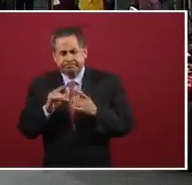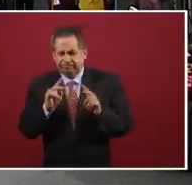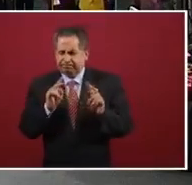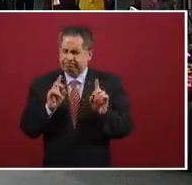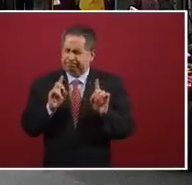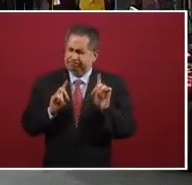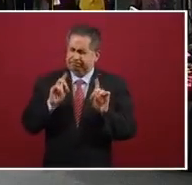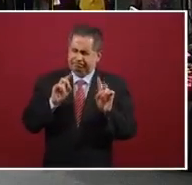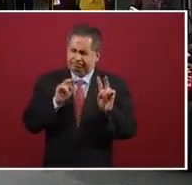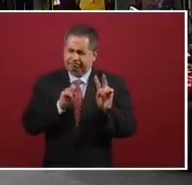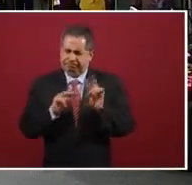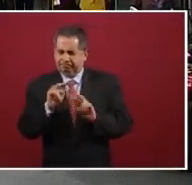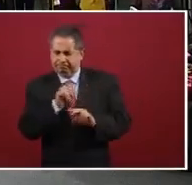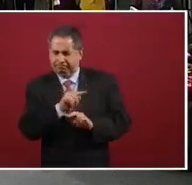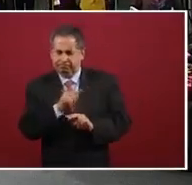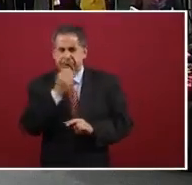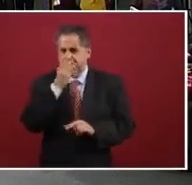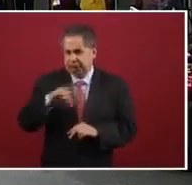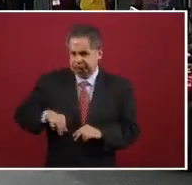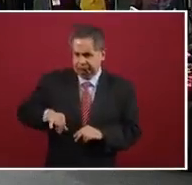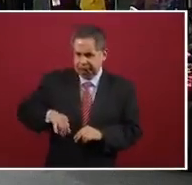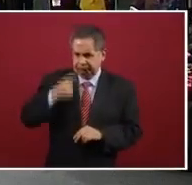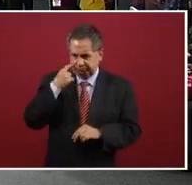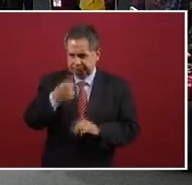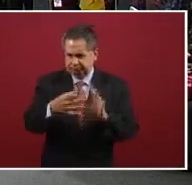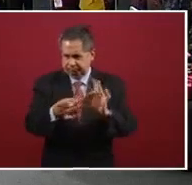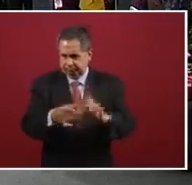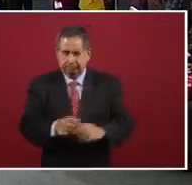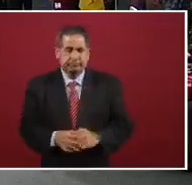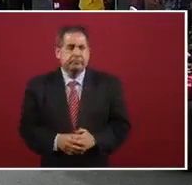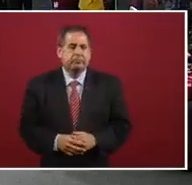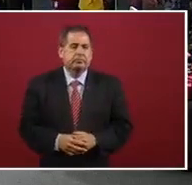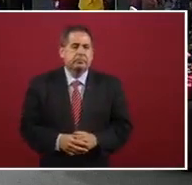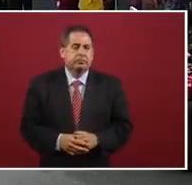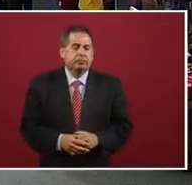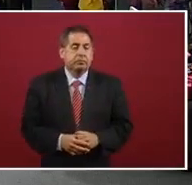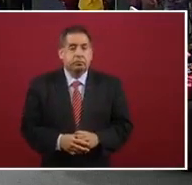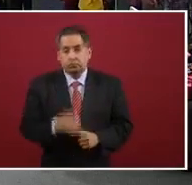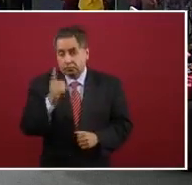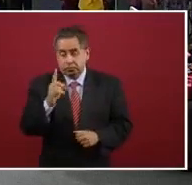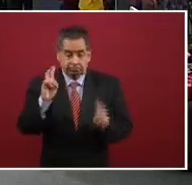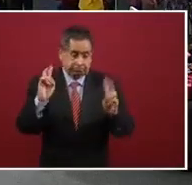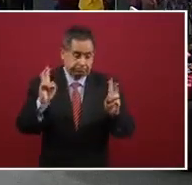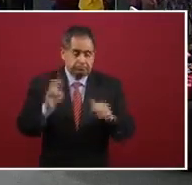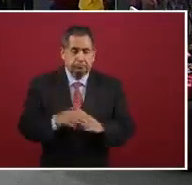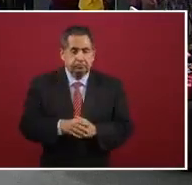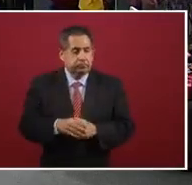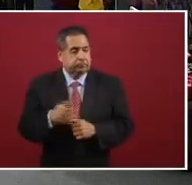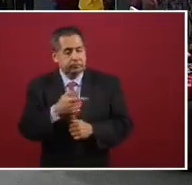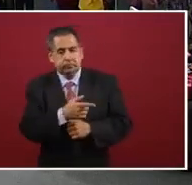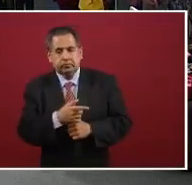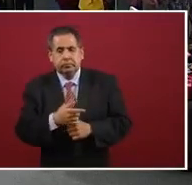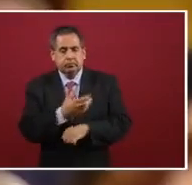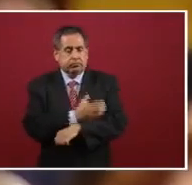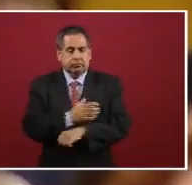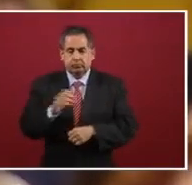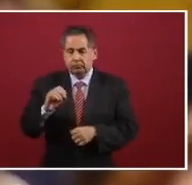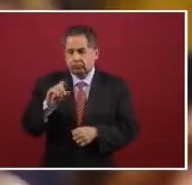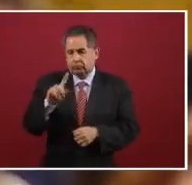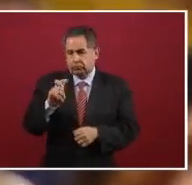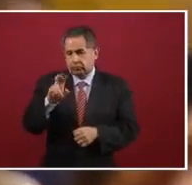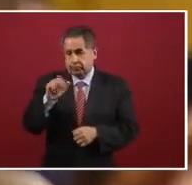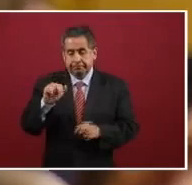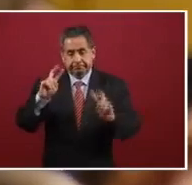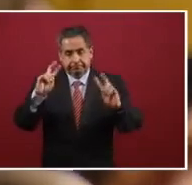suspicacia y es un tema interesante. Hubo un tema que sacó a luz el compañero Olvera. El